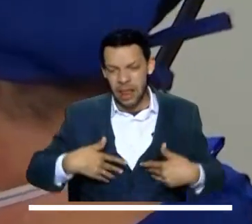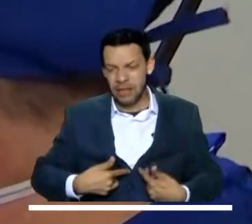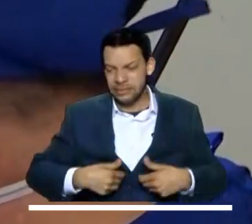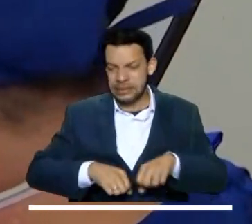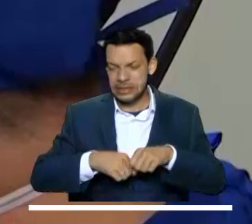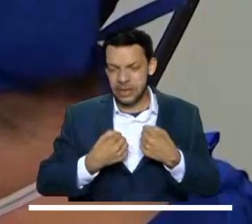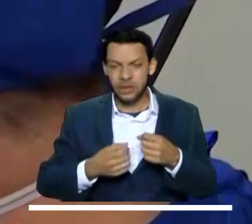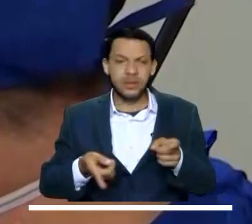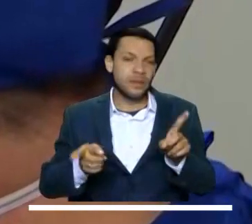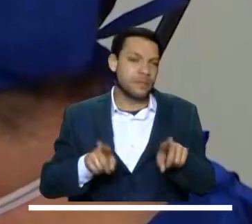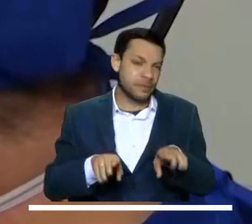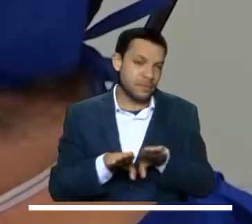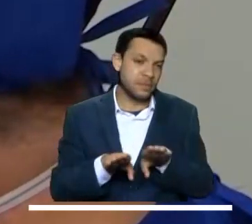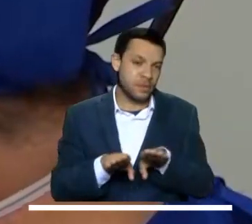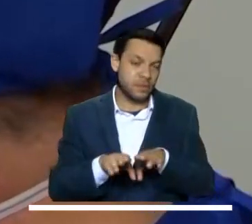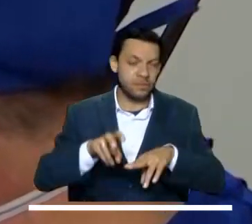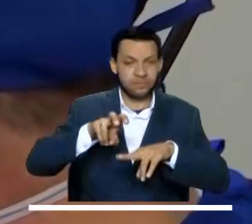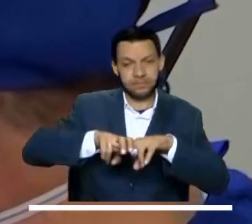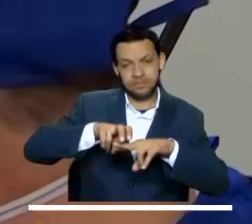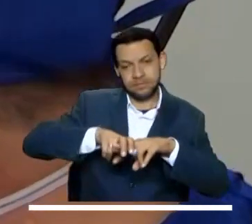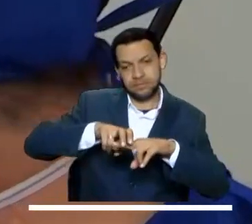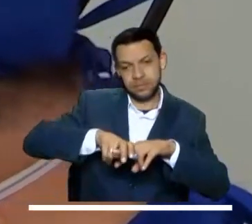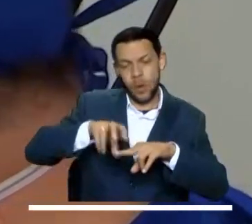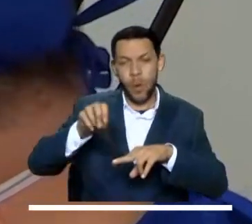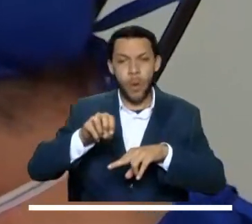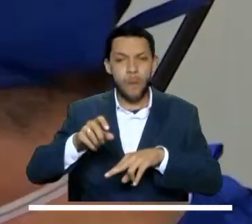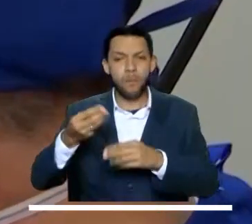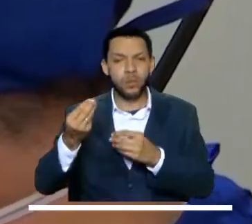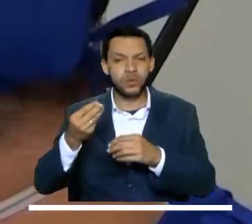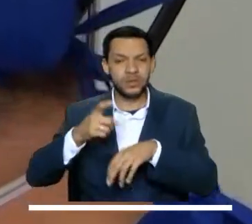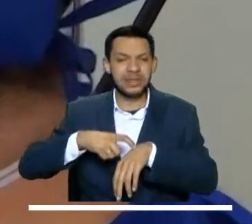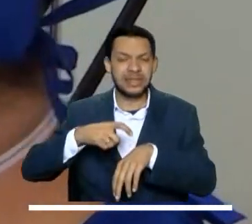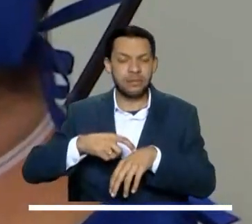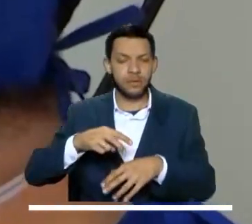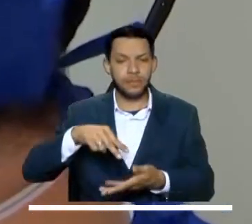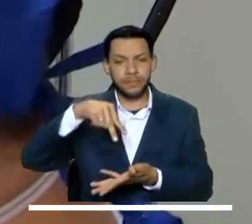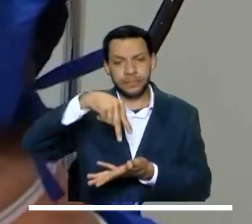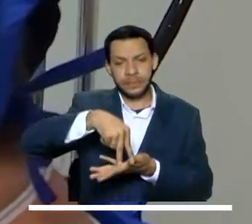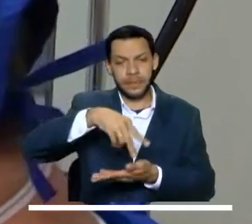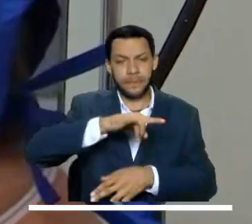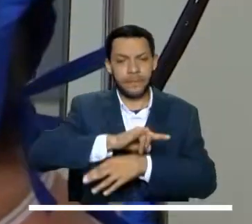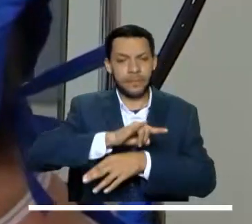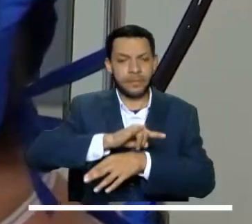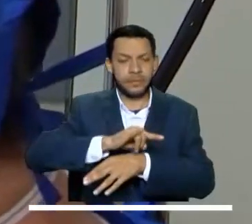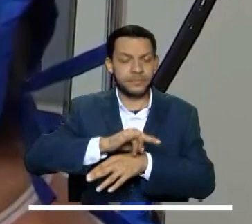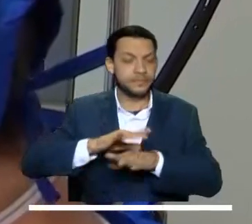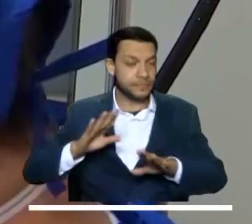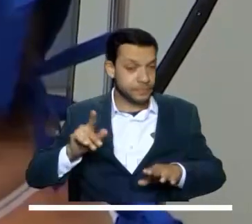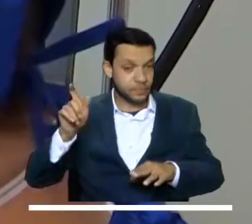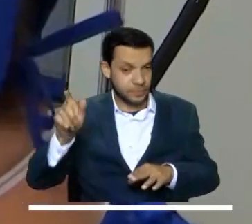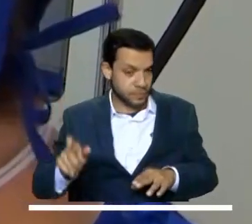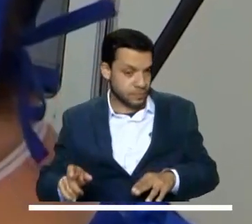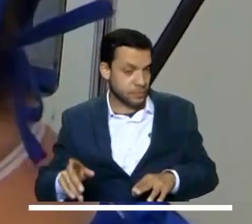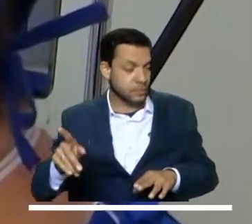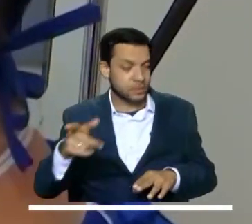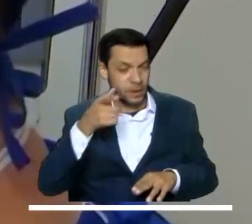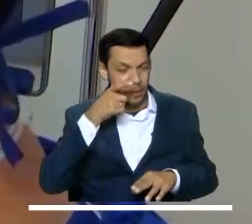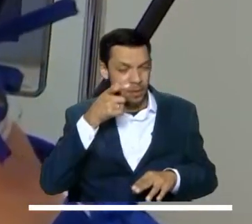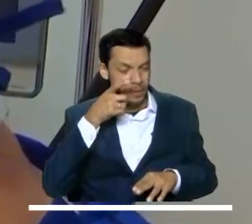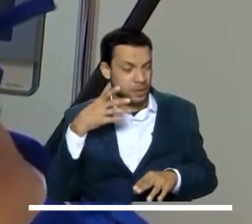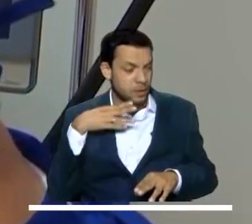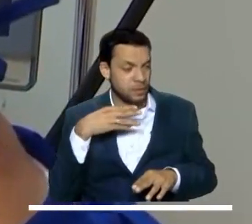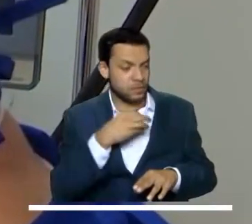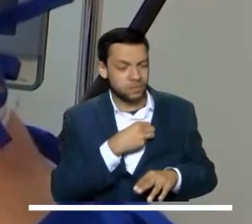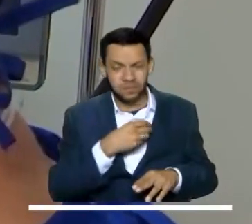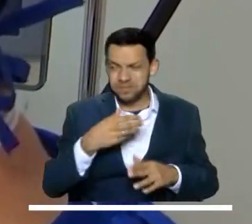sentados, o los vigilantes también enfermedades hemorroidales por estar mucho tiempo de pie. Entonces, estas son las hemorroides. Luego evaluamos acá el recto, pasamos a esta curva